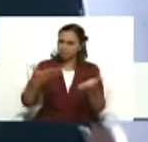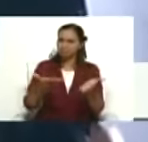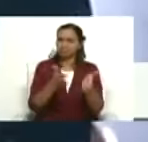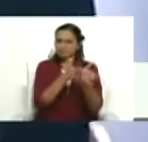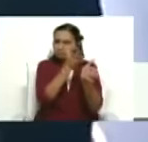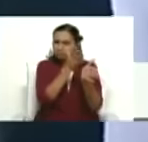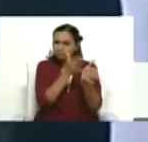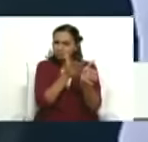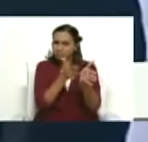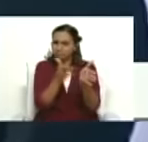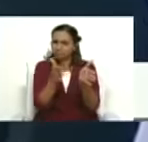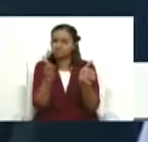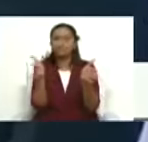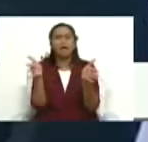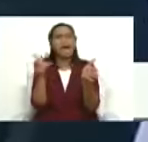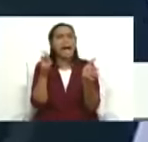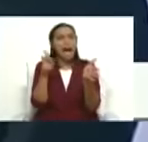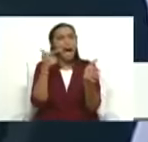ampliar,